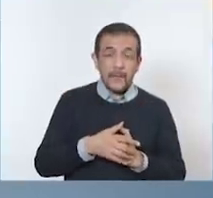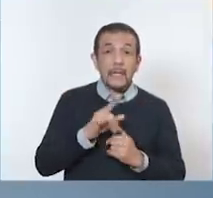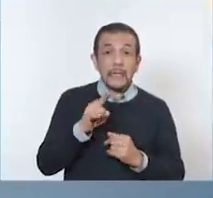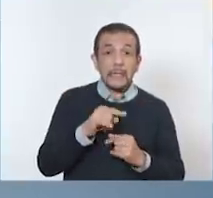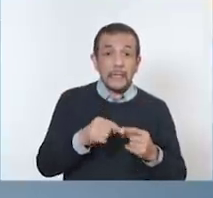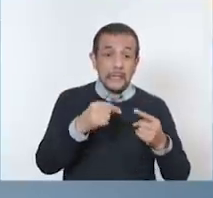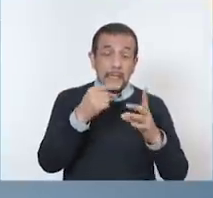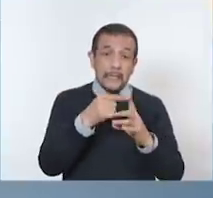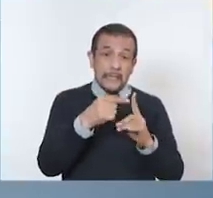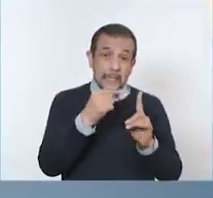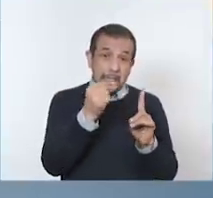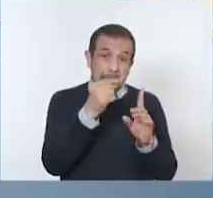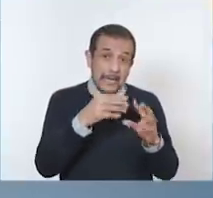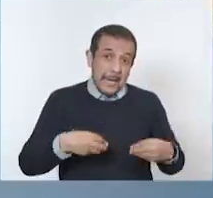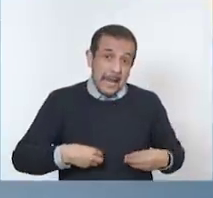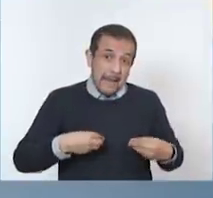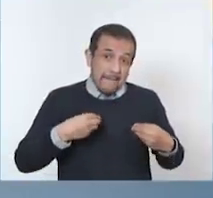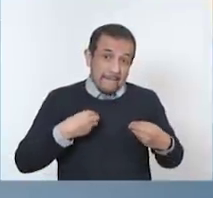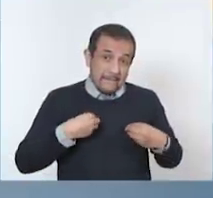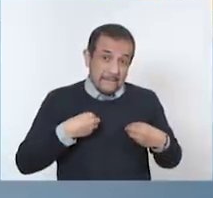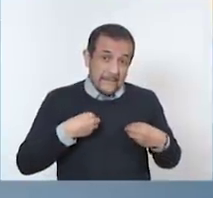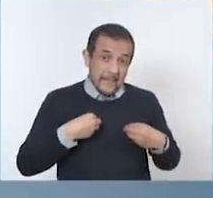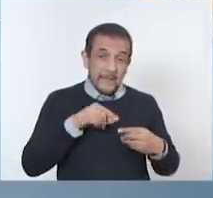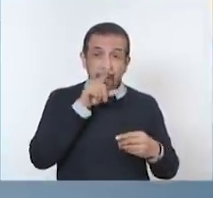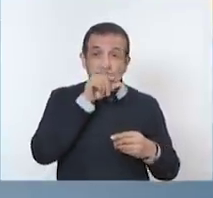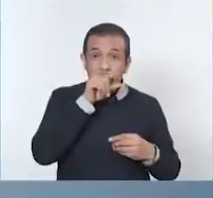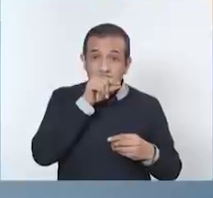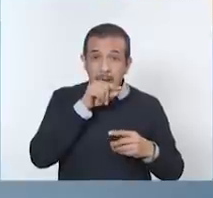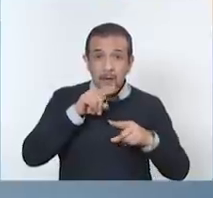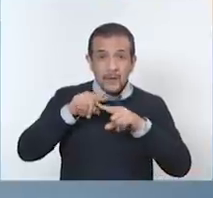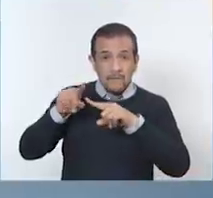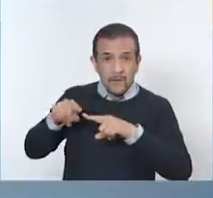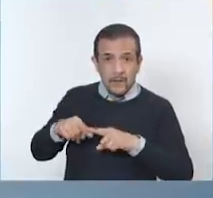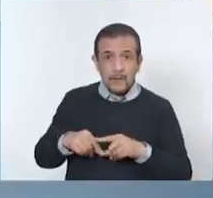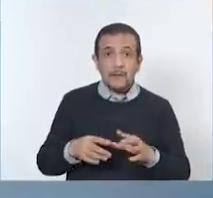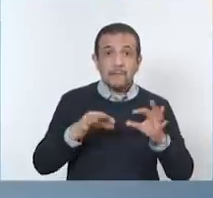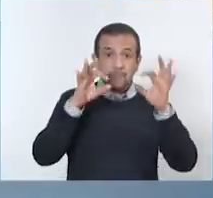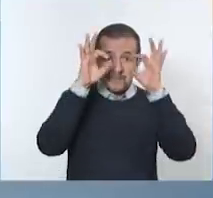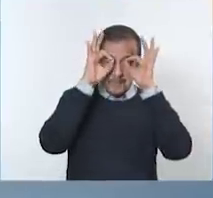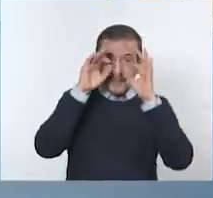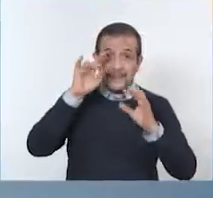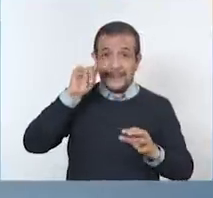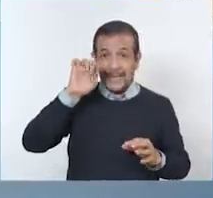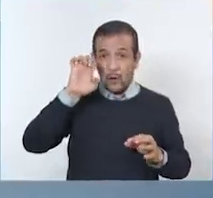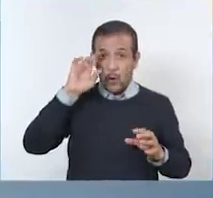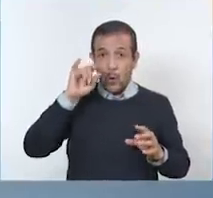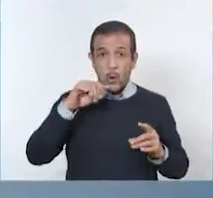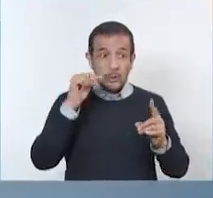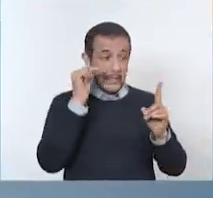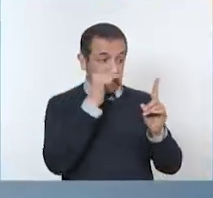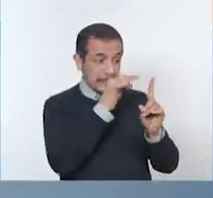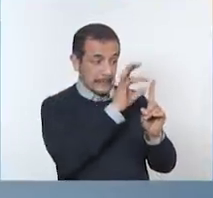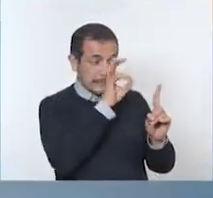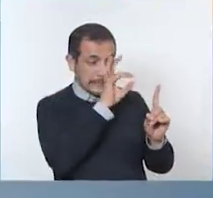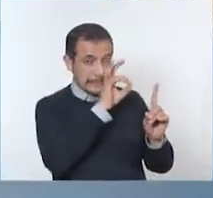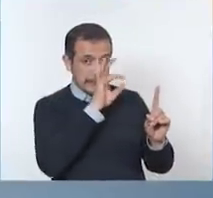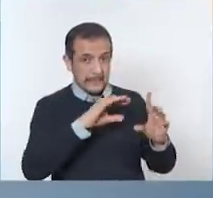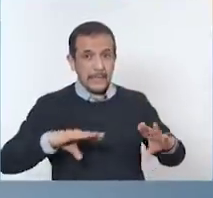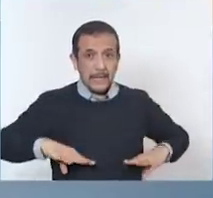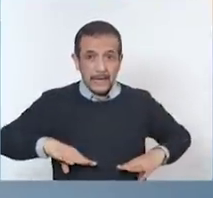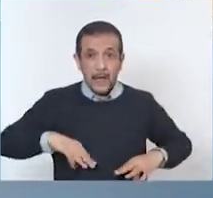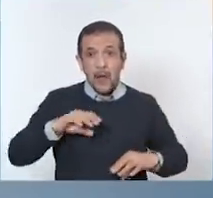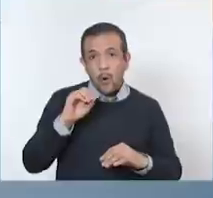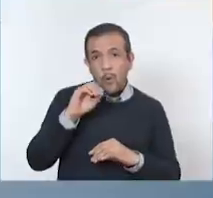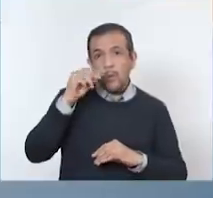las características de la vida de varias aves, como el tecolote o los